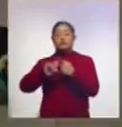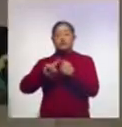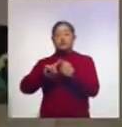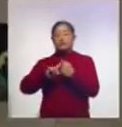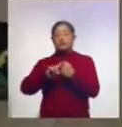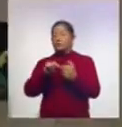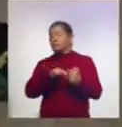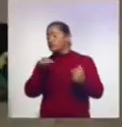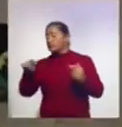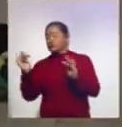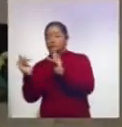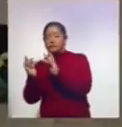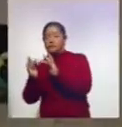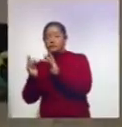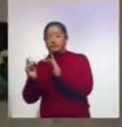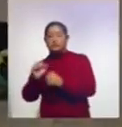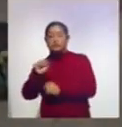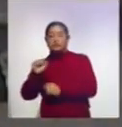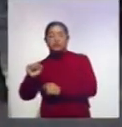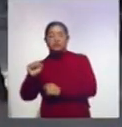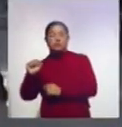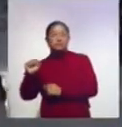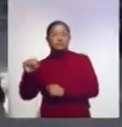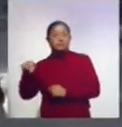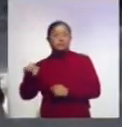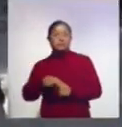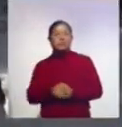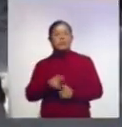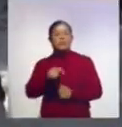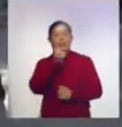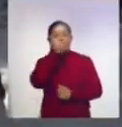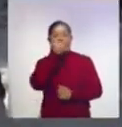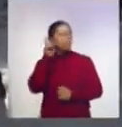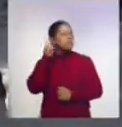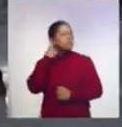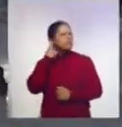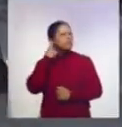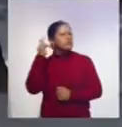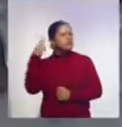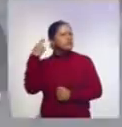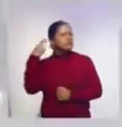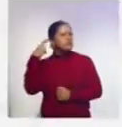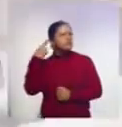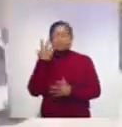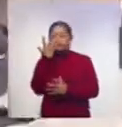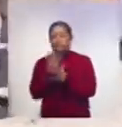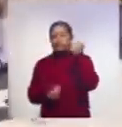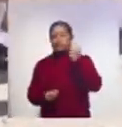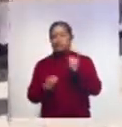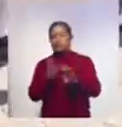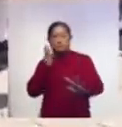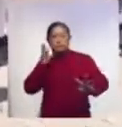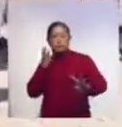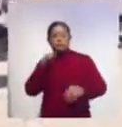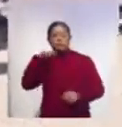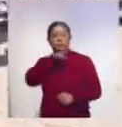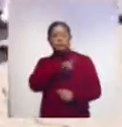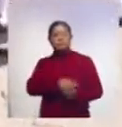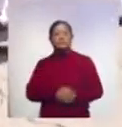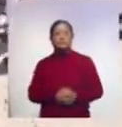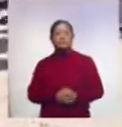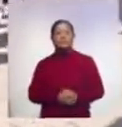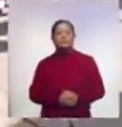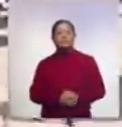Servicio Sismológico Nacional. Los alumnos, al escucharla sonar, realizaron el protocolo de evacuación.